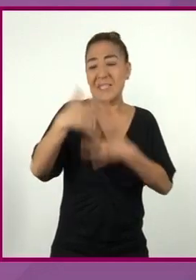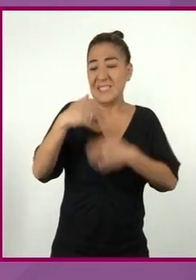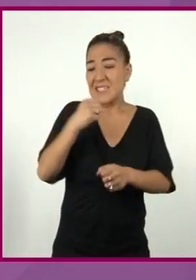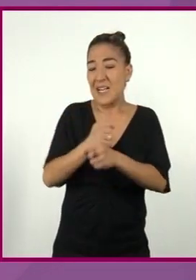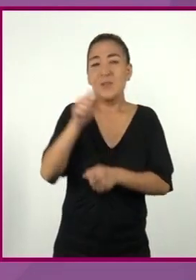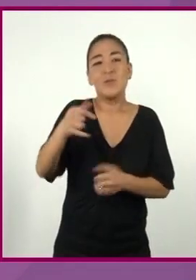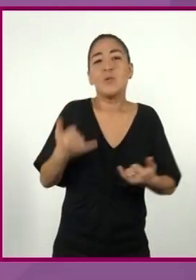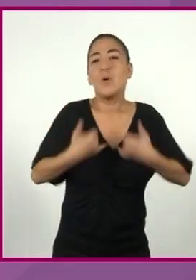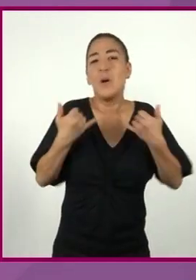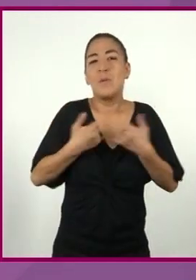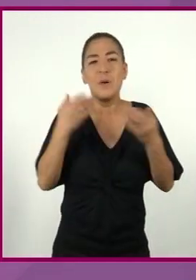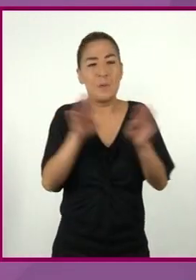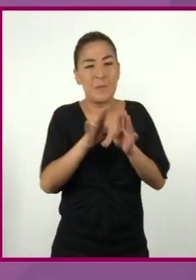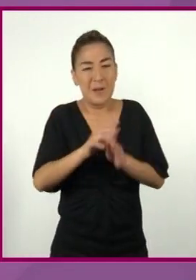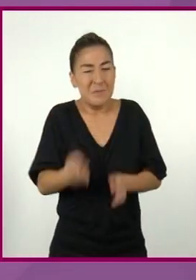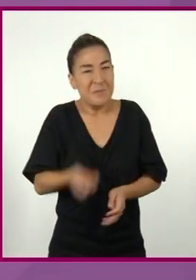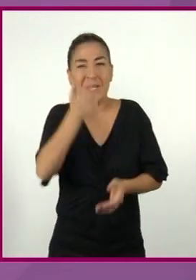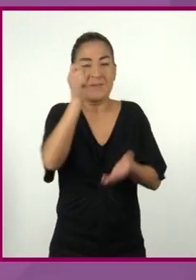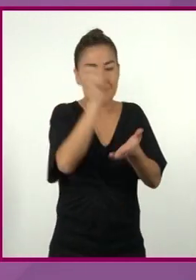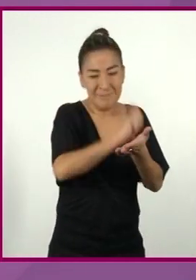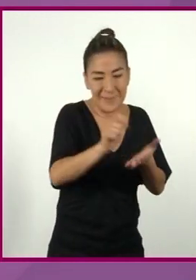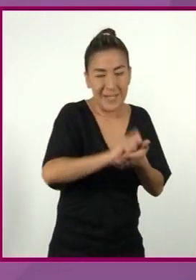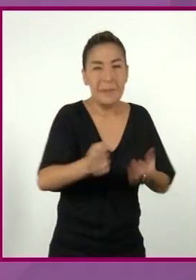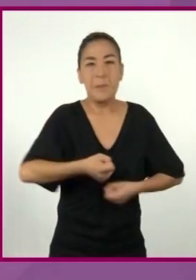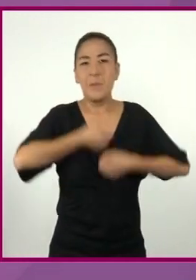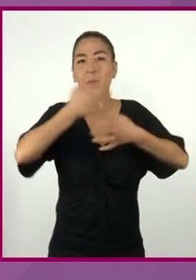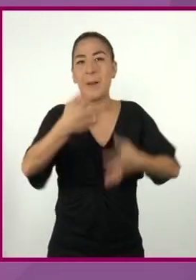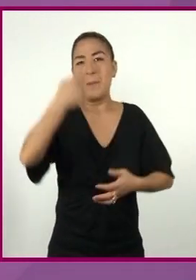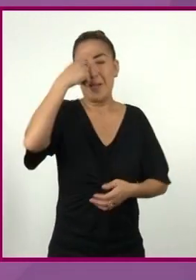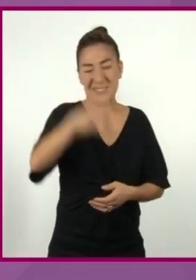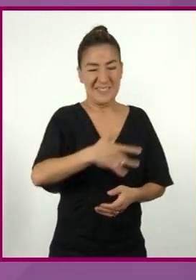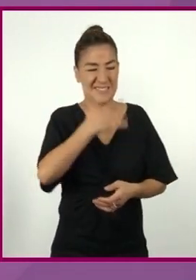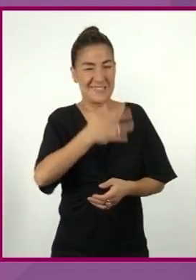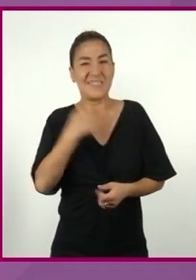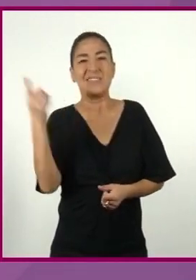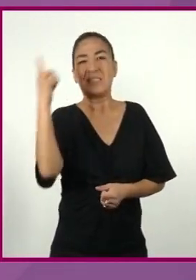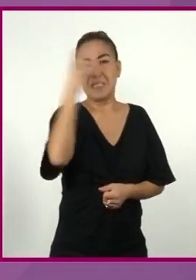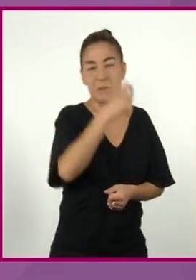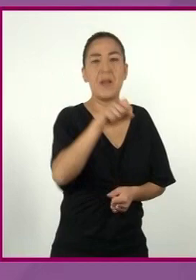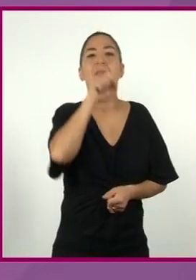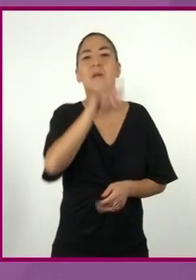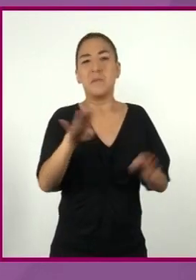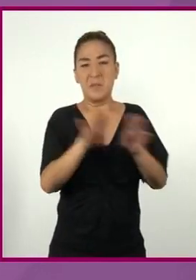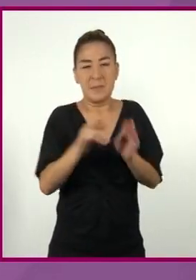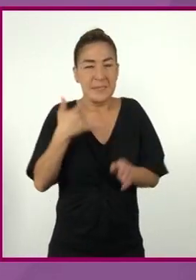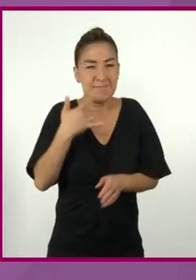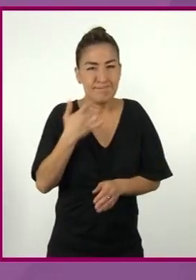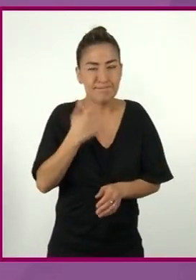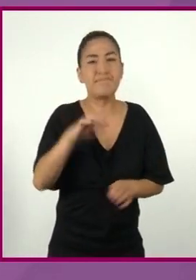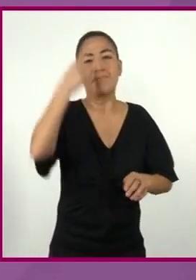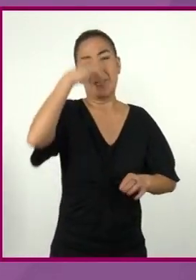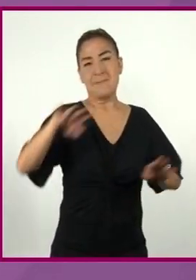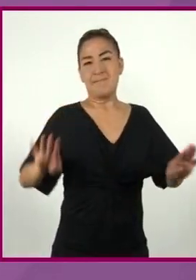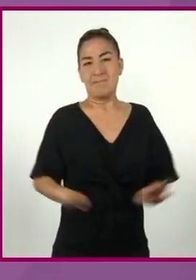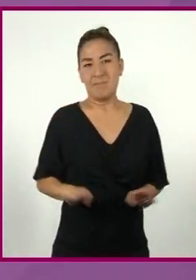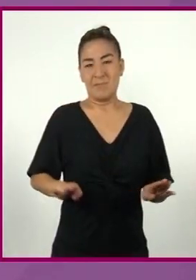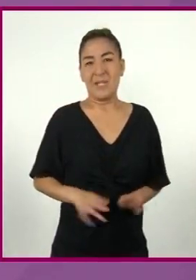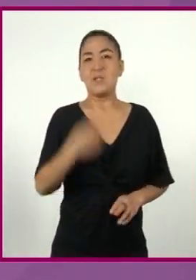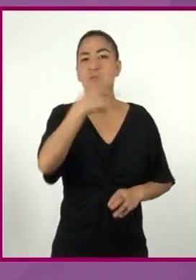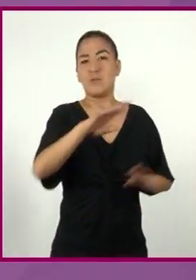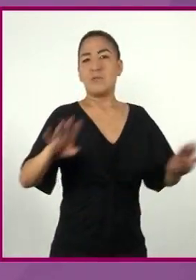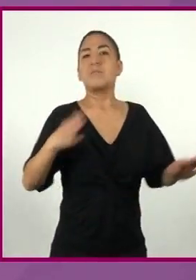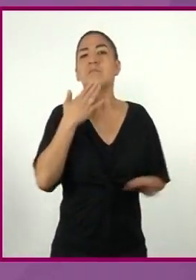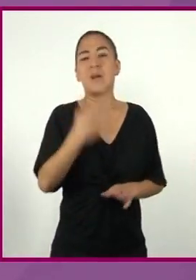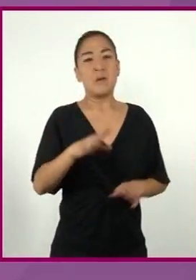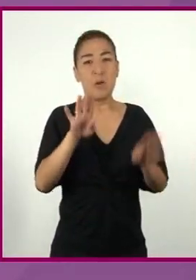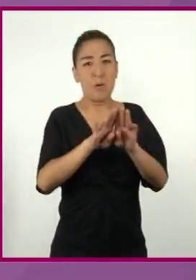gran sensibilidad como poeta se desarrolló en esos duros momentos que seguramente también fortalecieron su carácter, porque Nezahualcóyotl nunca